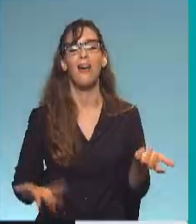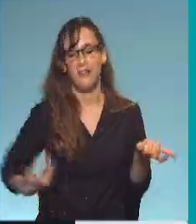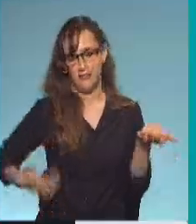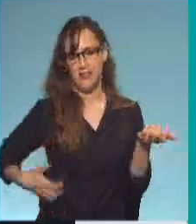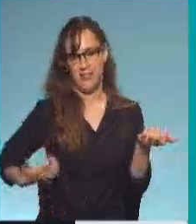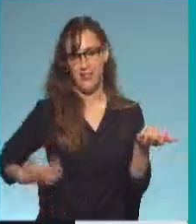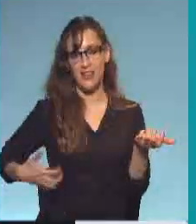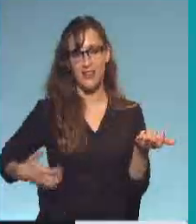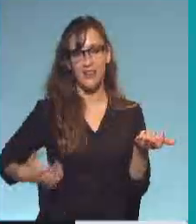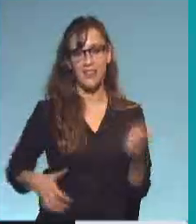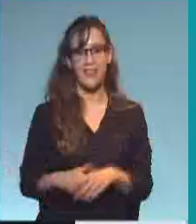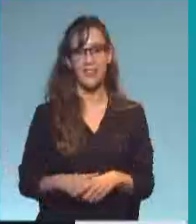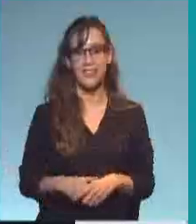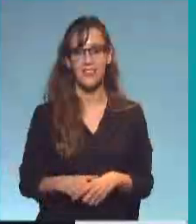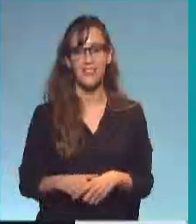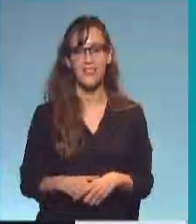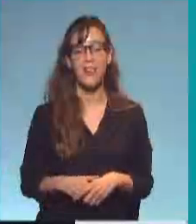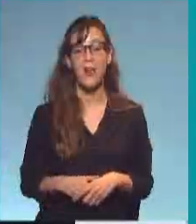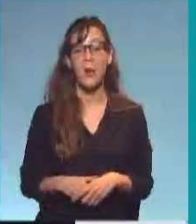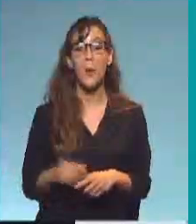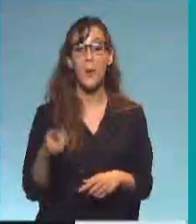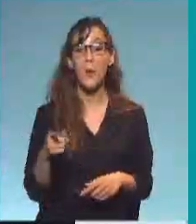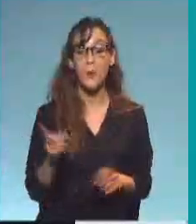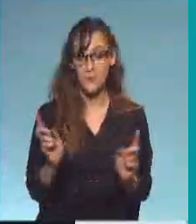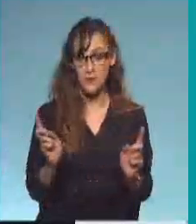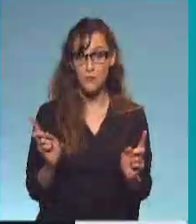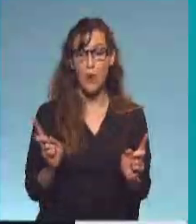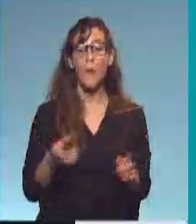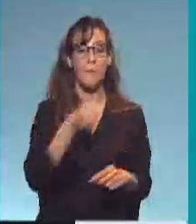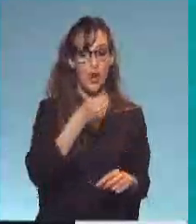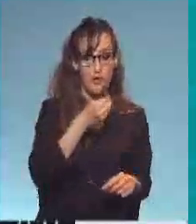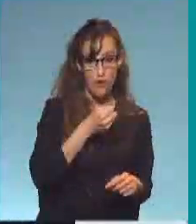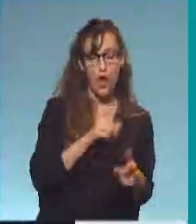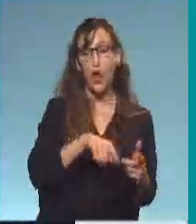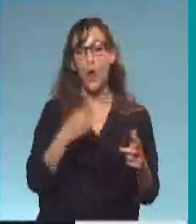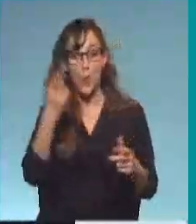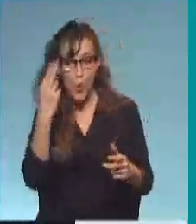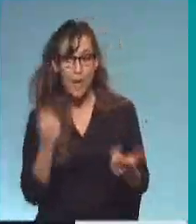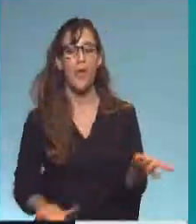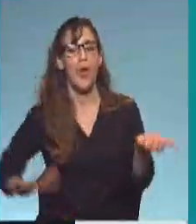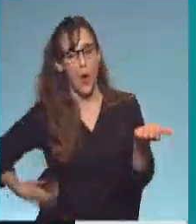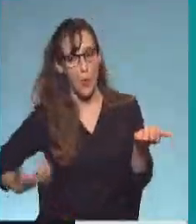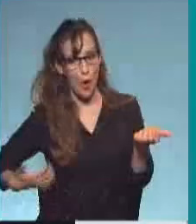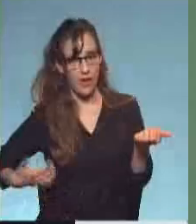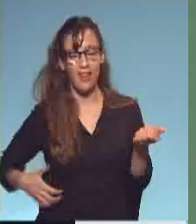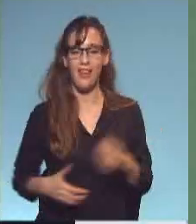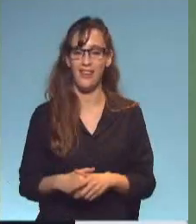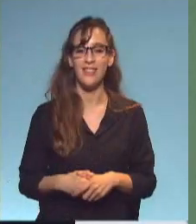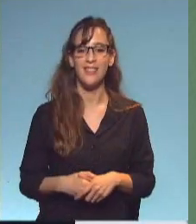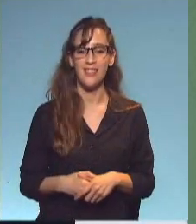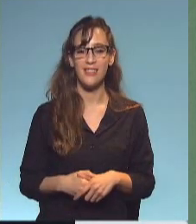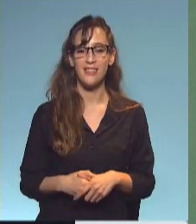Bien, perfecto. Oboe. Perdón, ocho me dijeron, ¿cuál era? Ocho. Micrófono. Ocho micrófono. Bien, nueve. Nueve oboe. Nueve oboe.